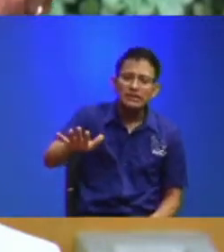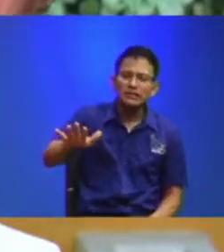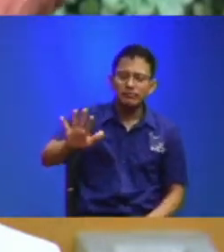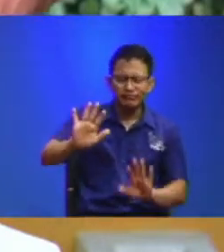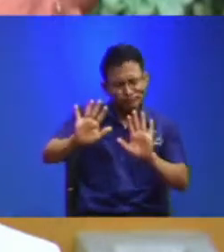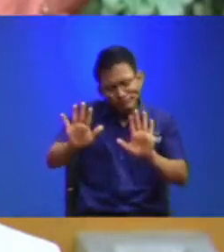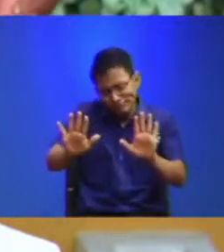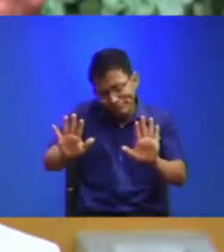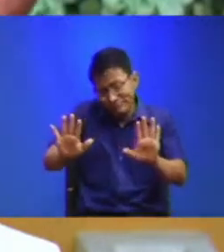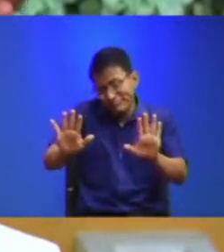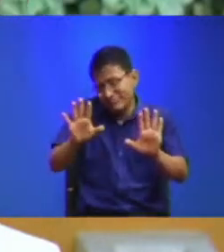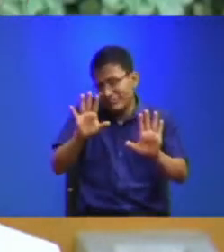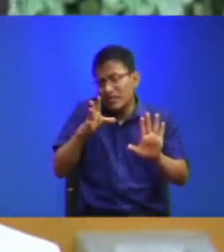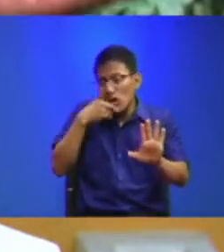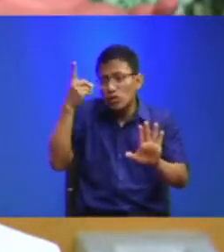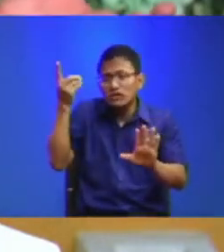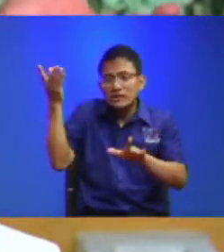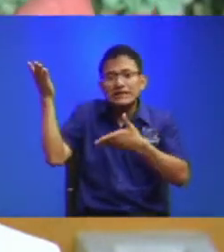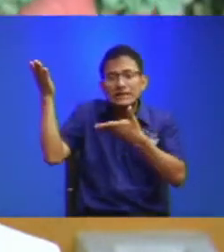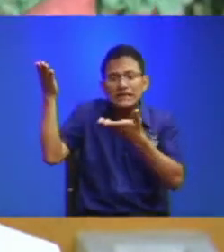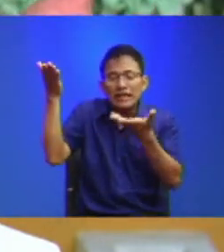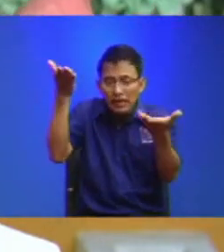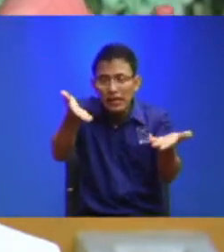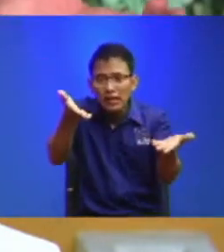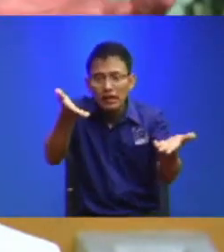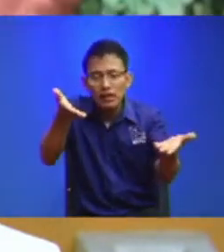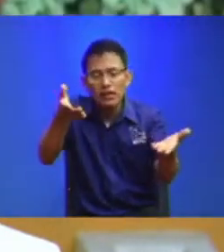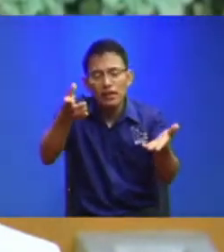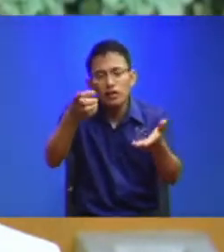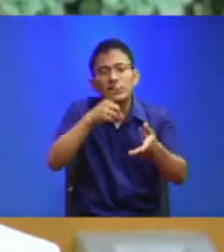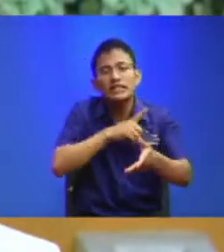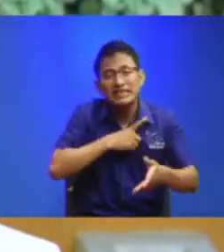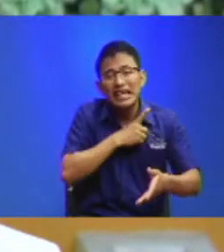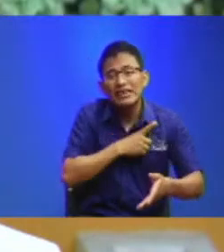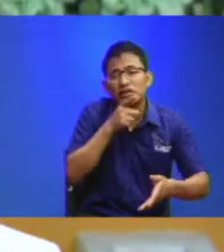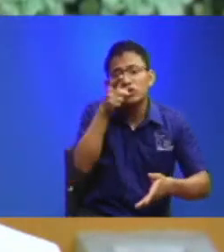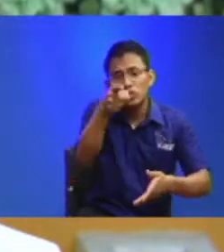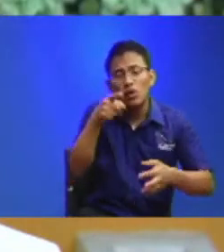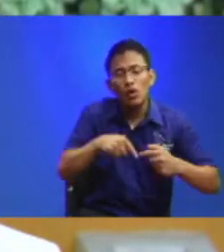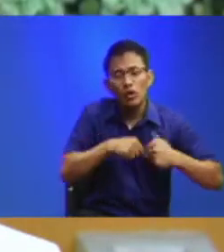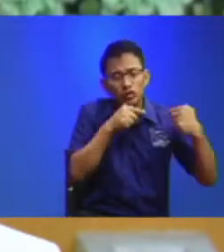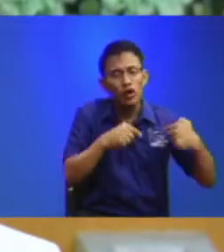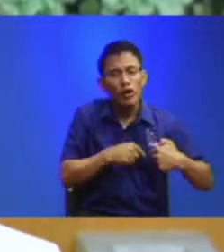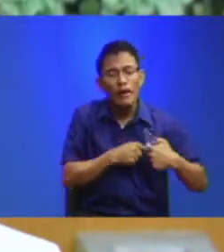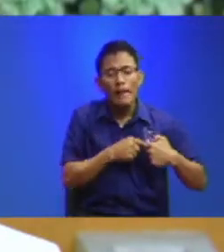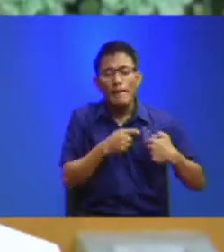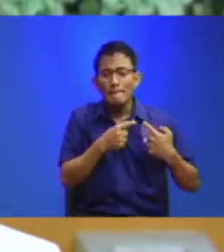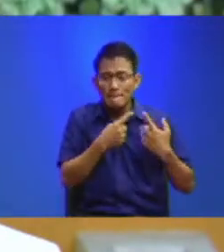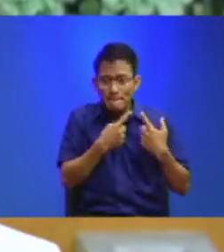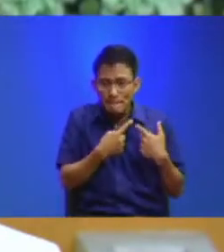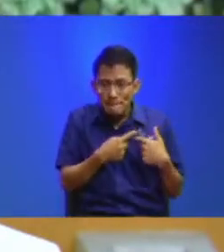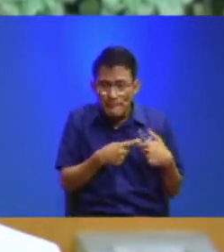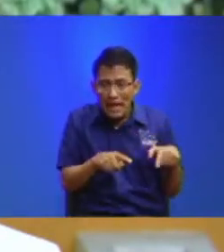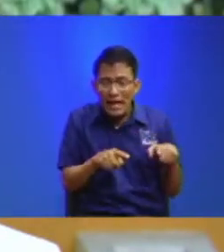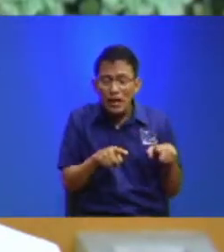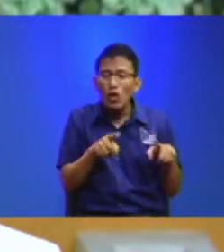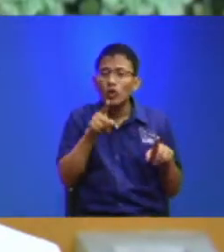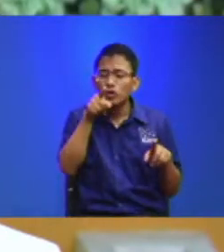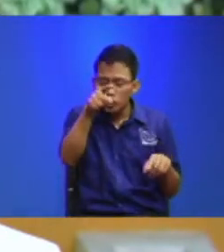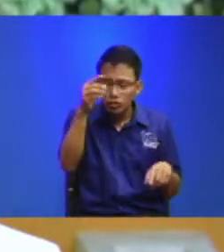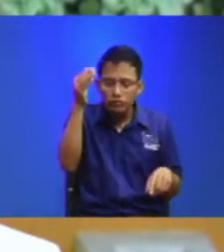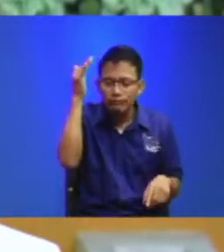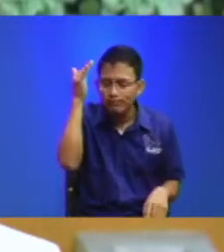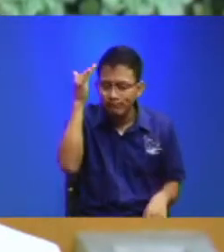Puede ser que Dios te dé los deseos de tu corazón, pero hazlo sabiamente para que no se convierta en una piedra de